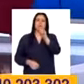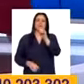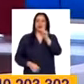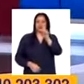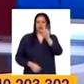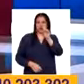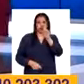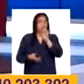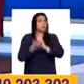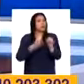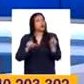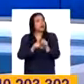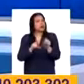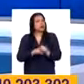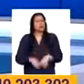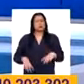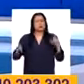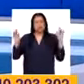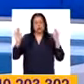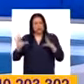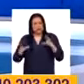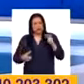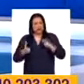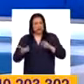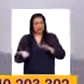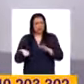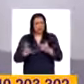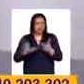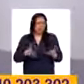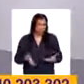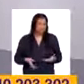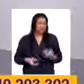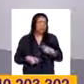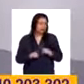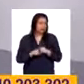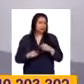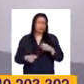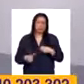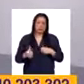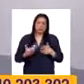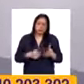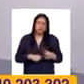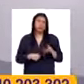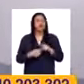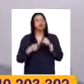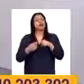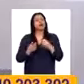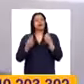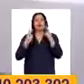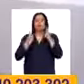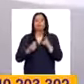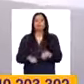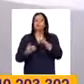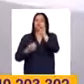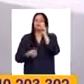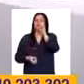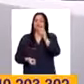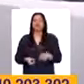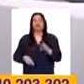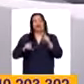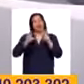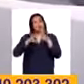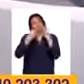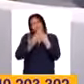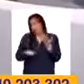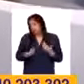1.018, que igual duelen por la cantidad de fallecimientos. Algunos contamos en esta cifra terrible a algún